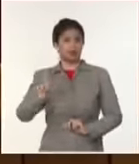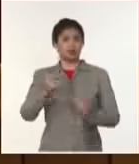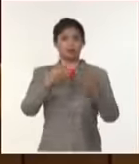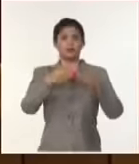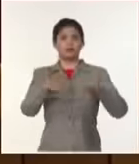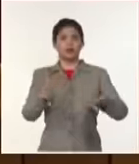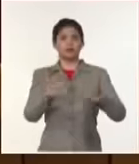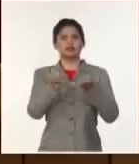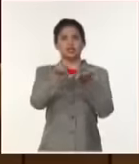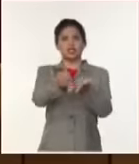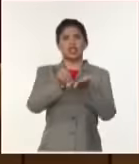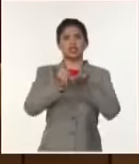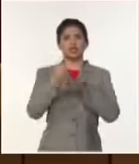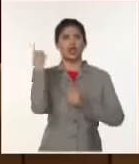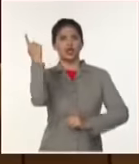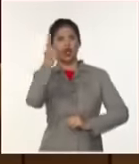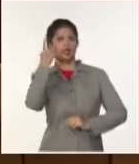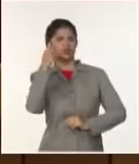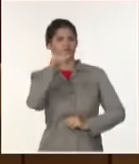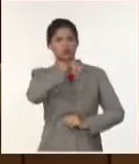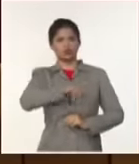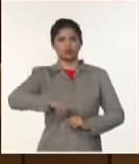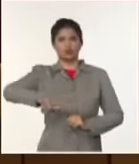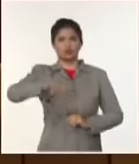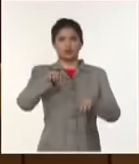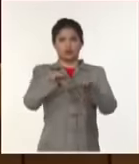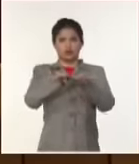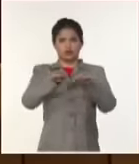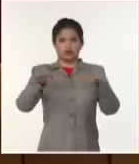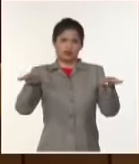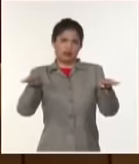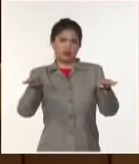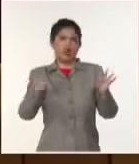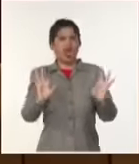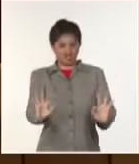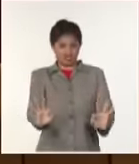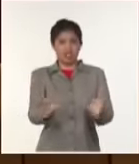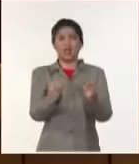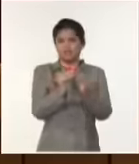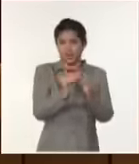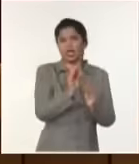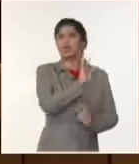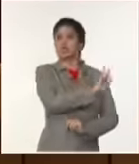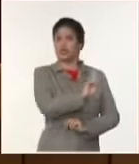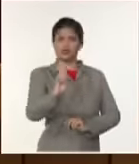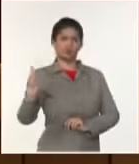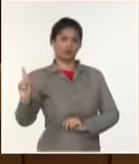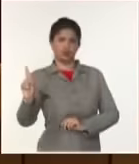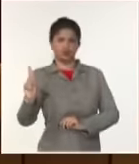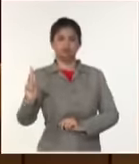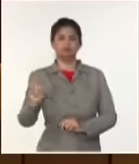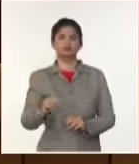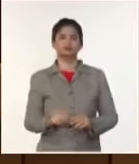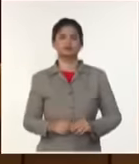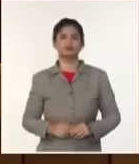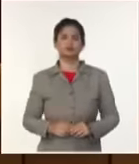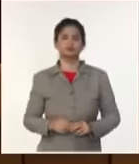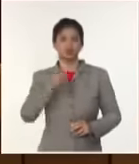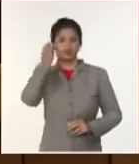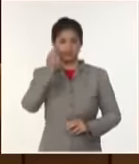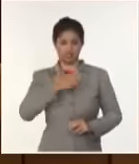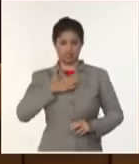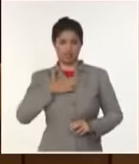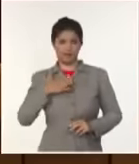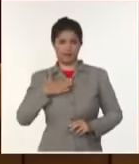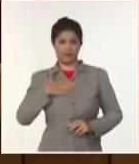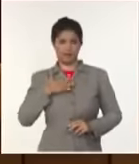humano, una revolución que se hizo poniendo el nosotros por encima del natural egoísmo del yo.